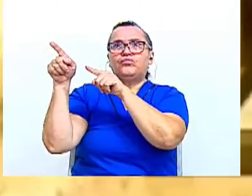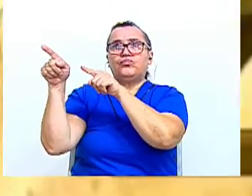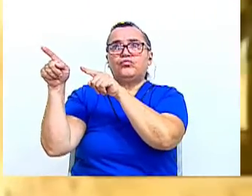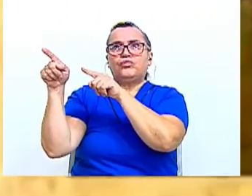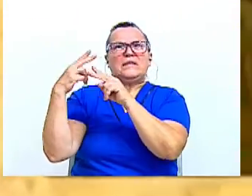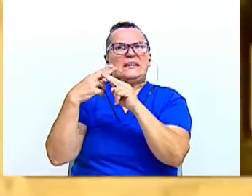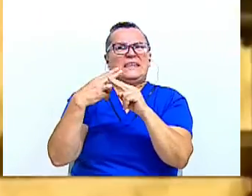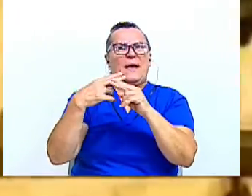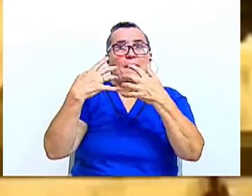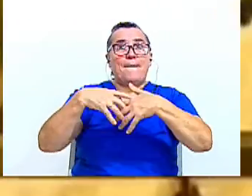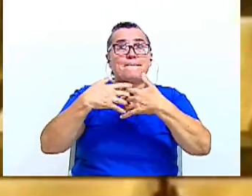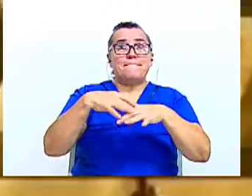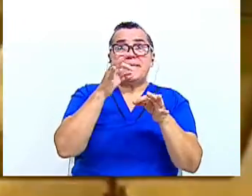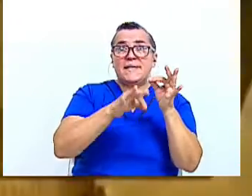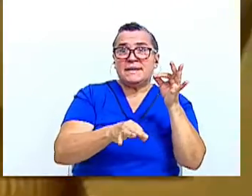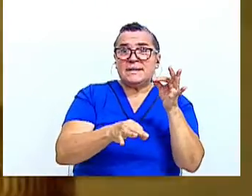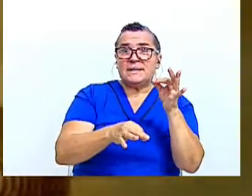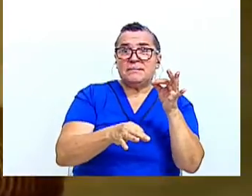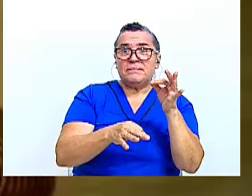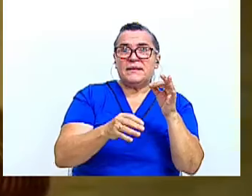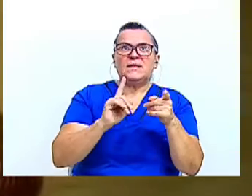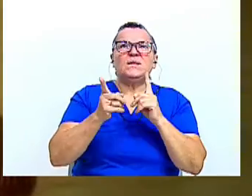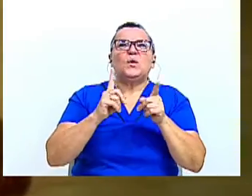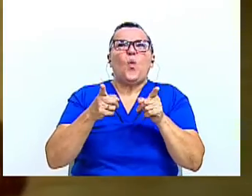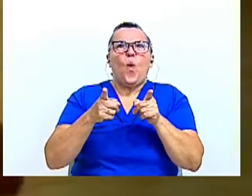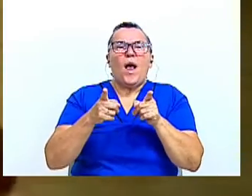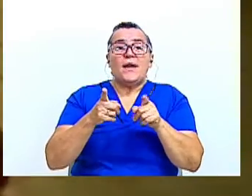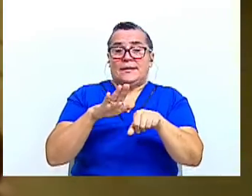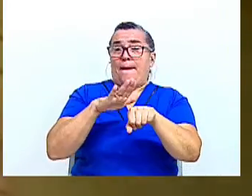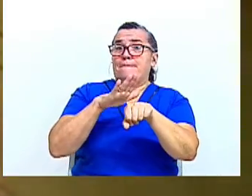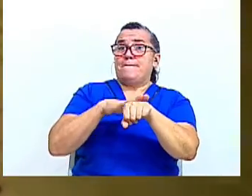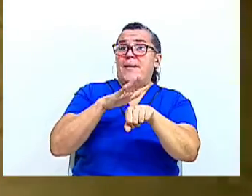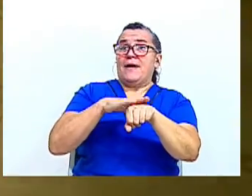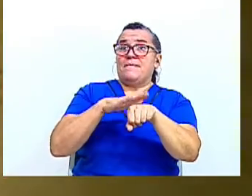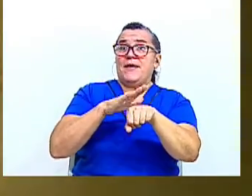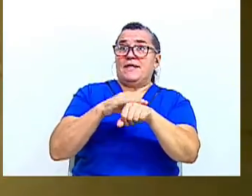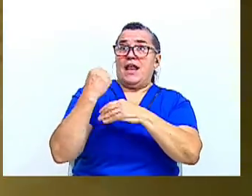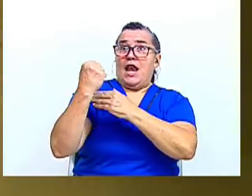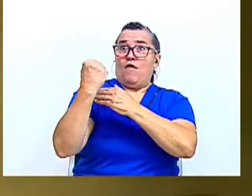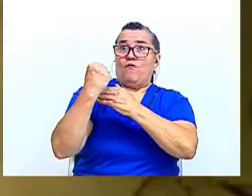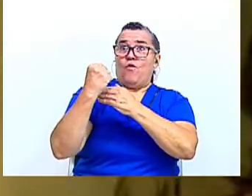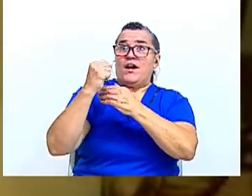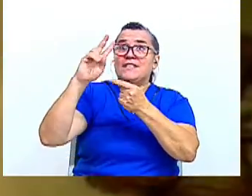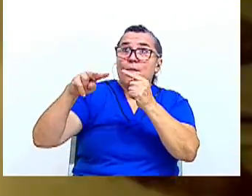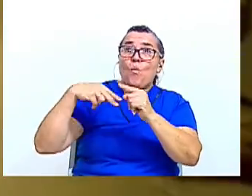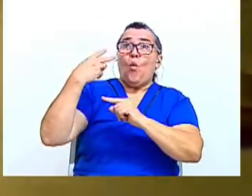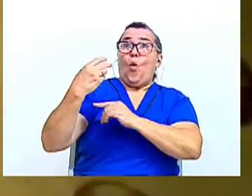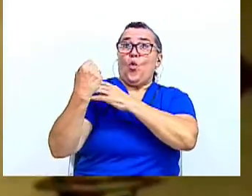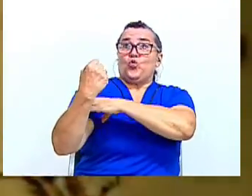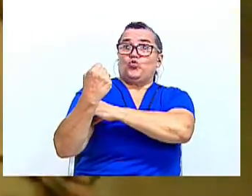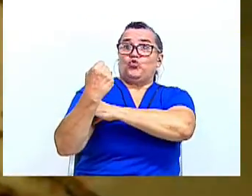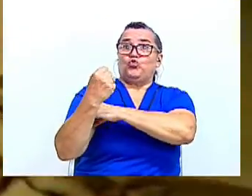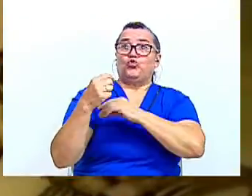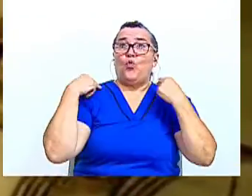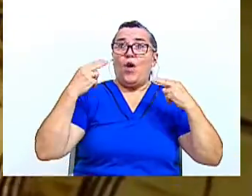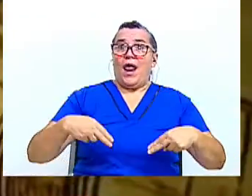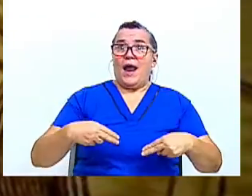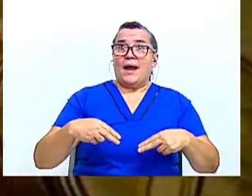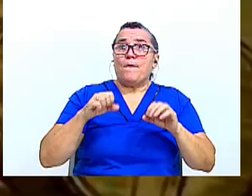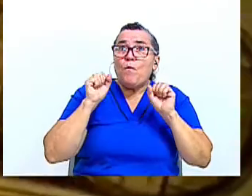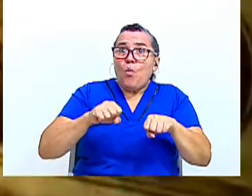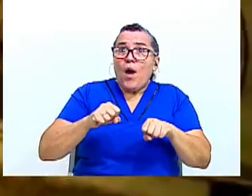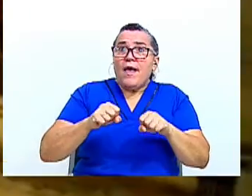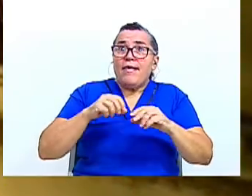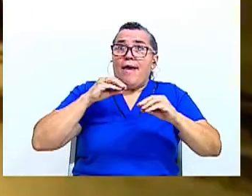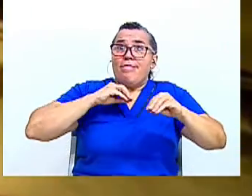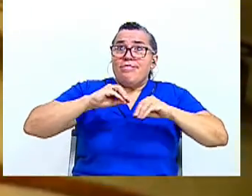Se llama máquinas simples a aquellas que permiten multiplicar la fuerza muscular humana, posibilitando realizar